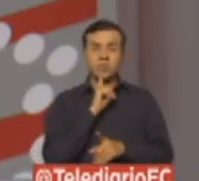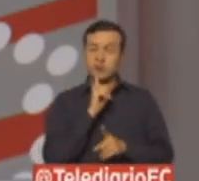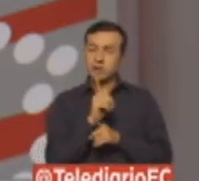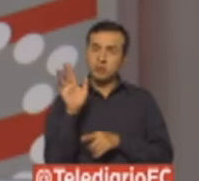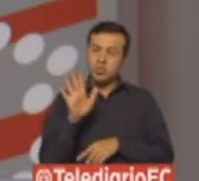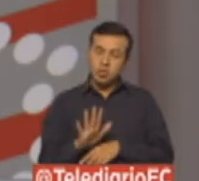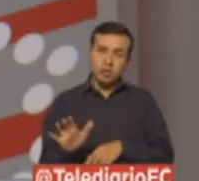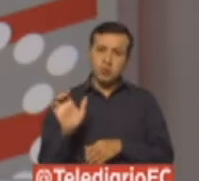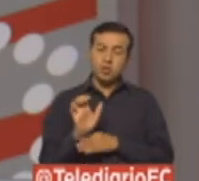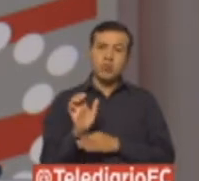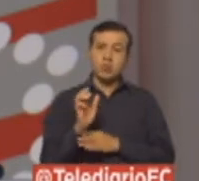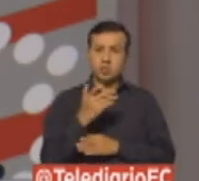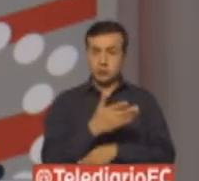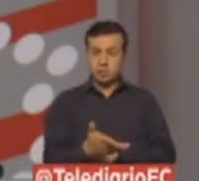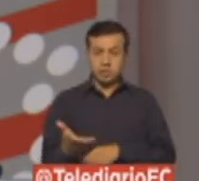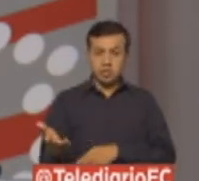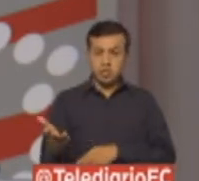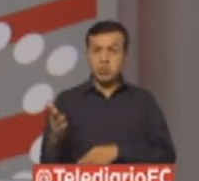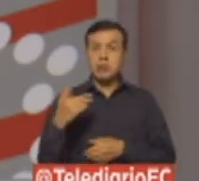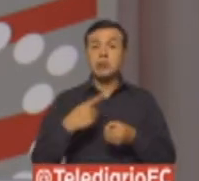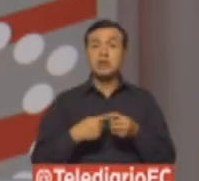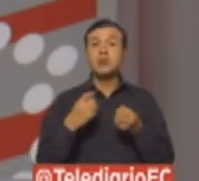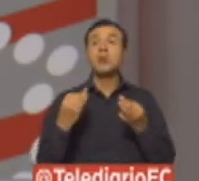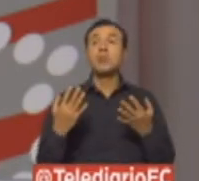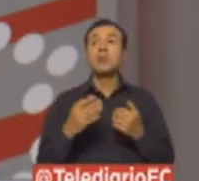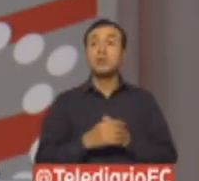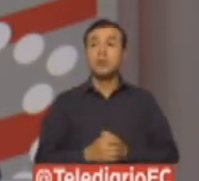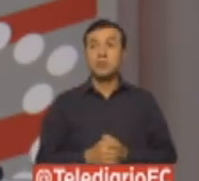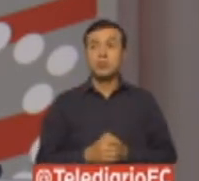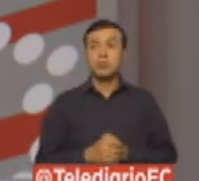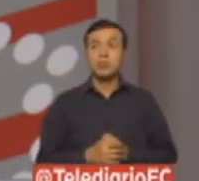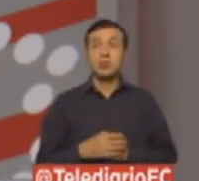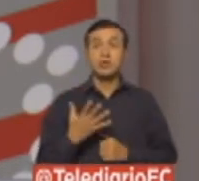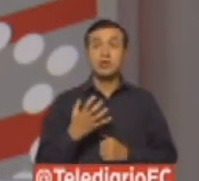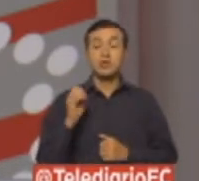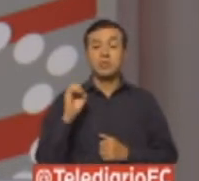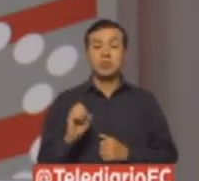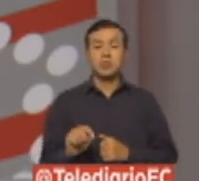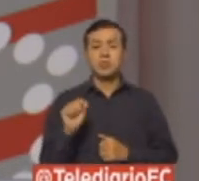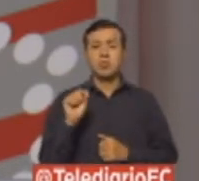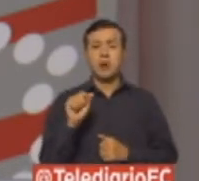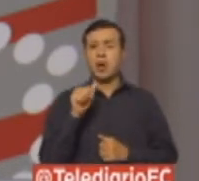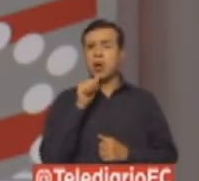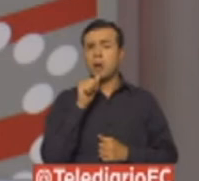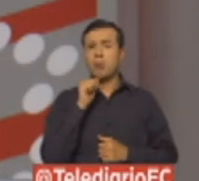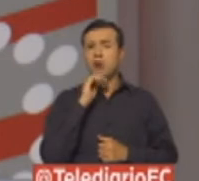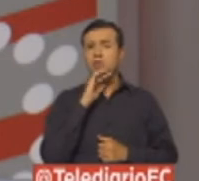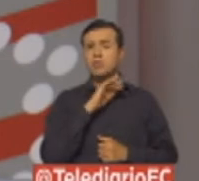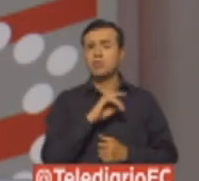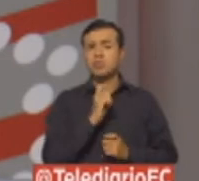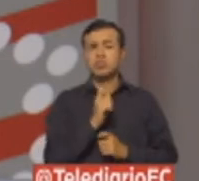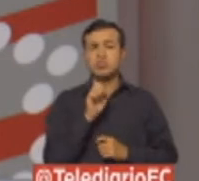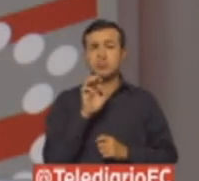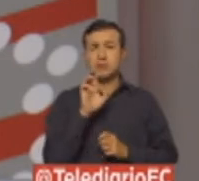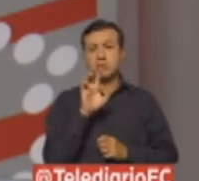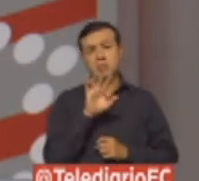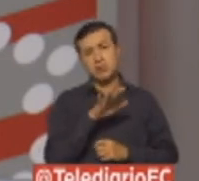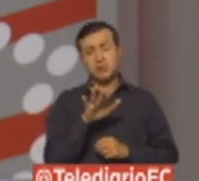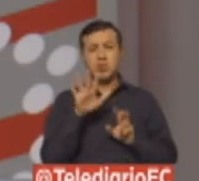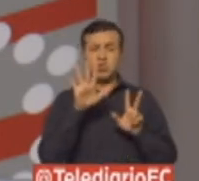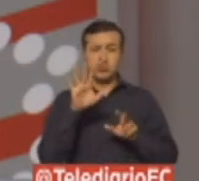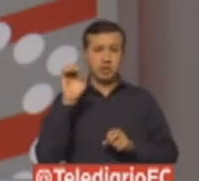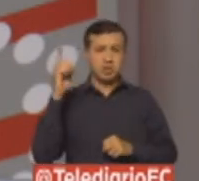para todos sabe cuánto cuánto ha séquito ni siquiera llega al 15 por ciento de tratamiento de su agua tendría que hacer una inversión de al menos